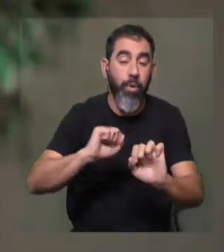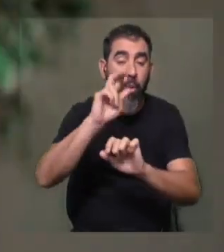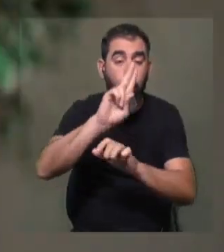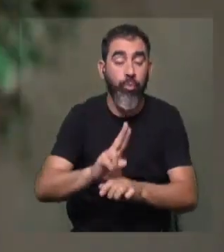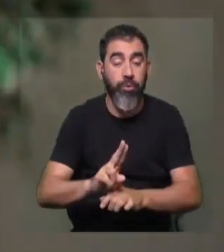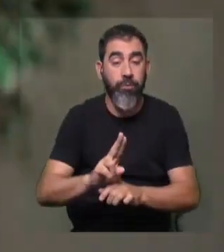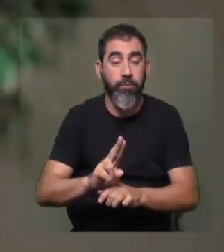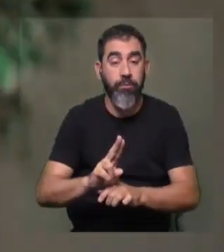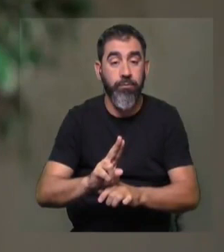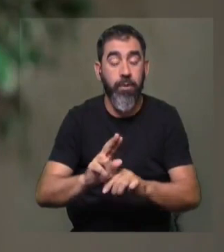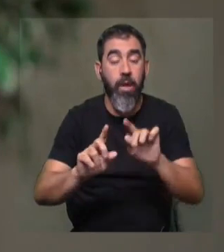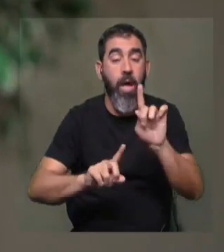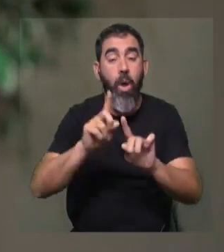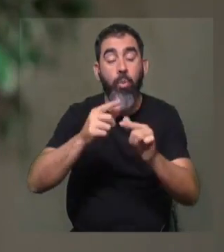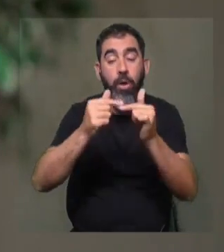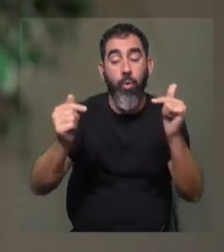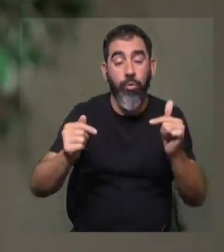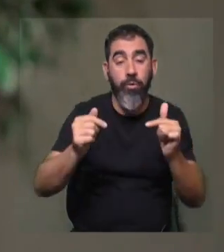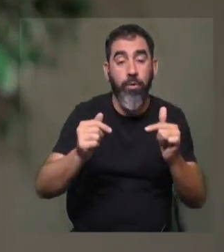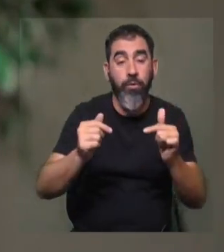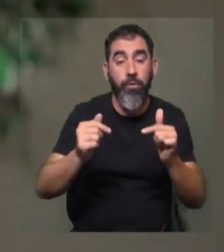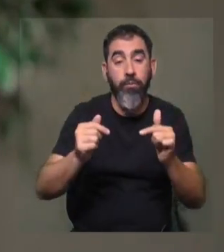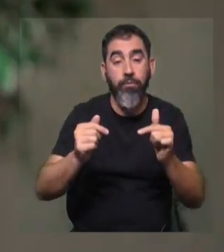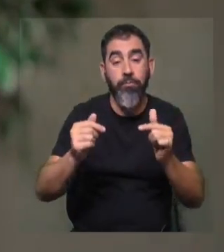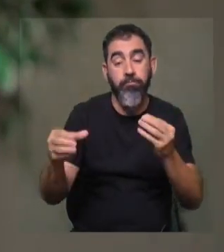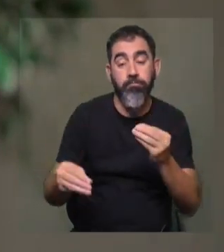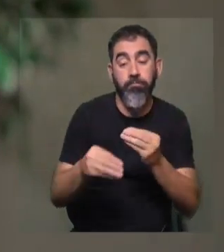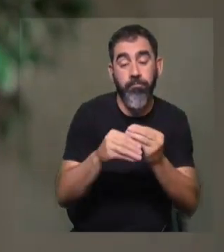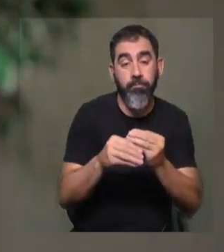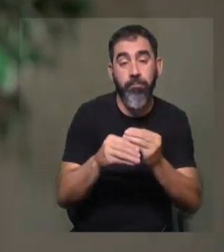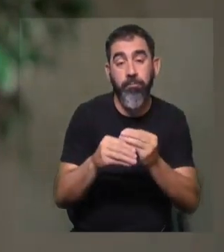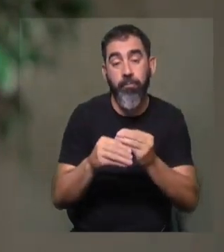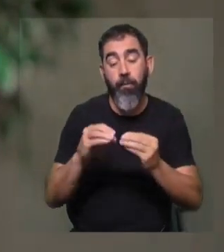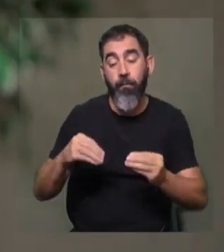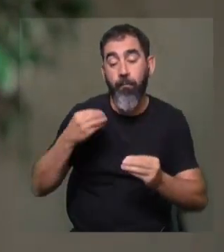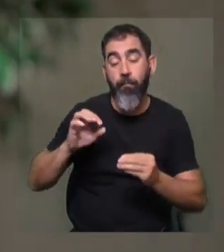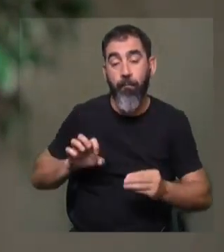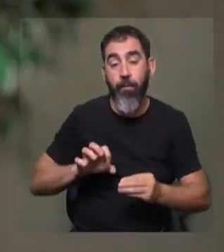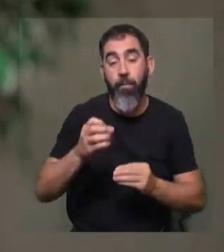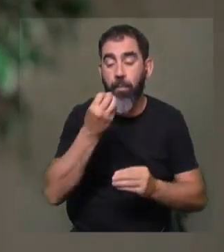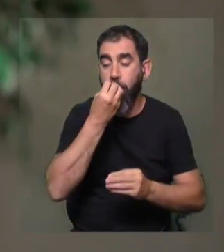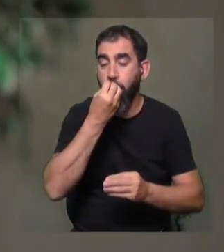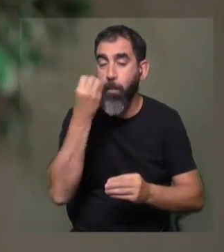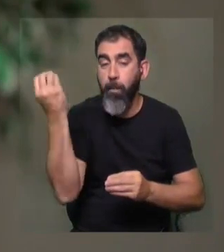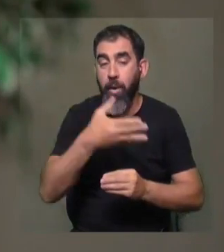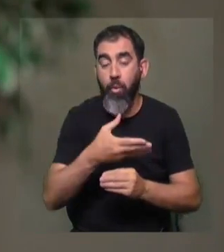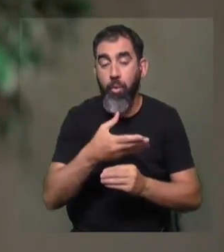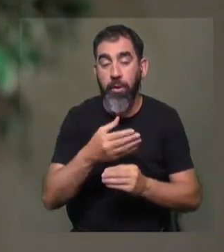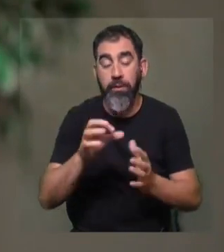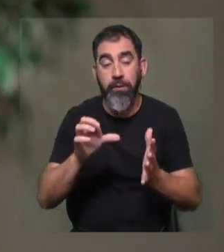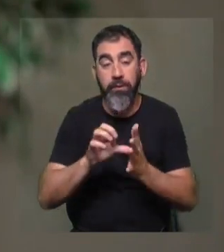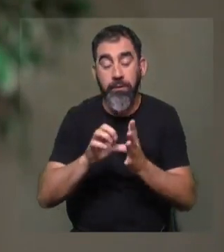de determinados probióticos, ¿no? Como suplementos que tienen microorganismos vivos para mejorar este